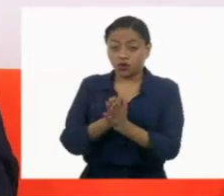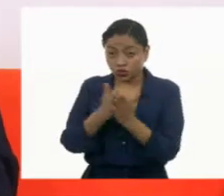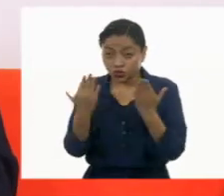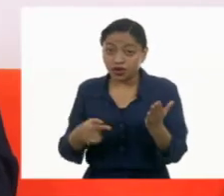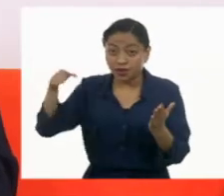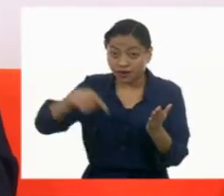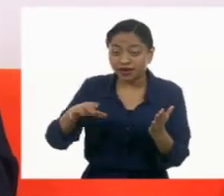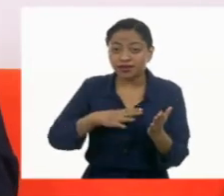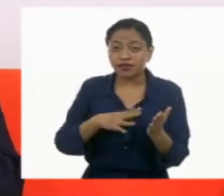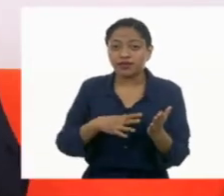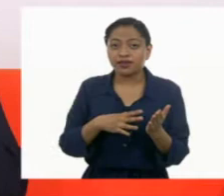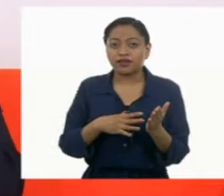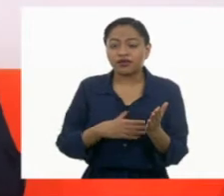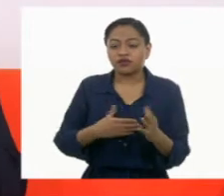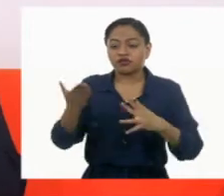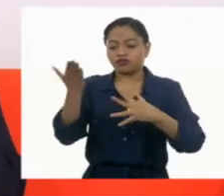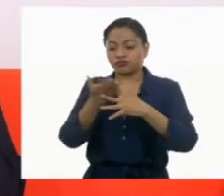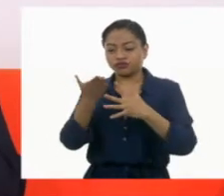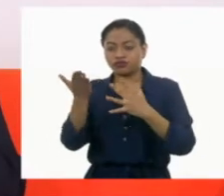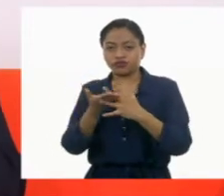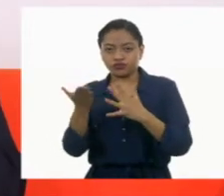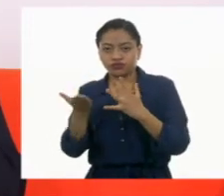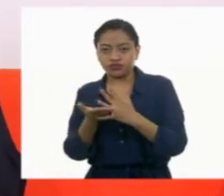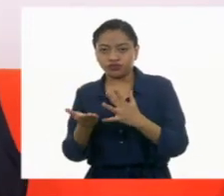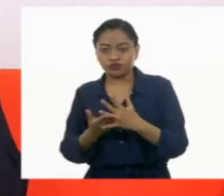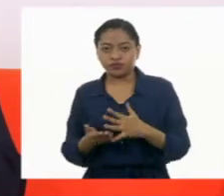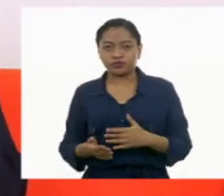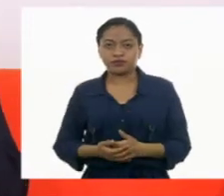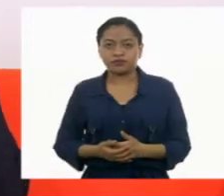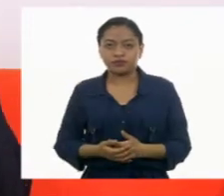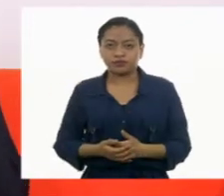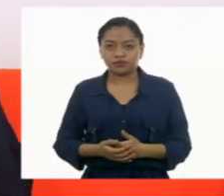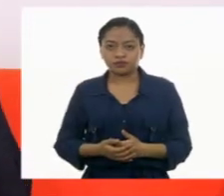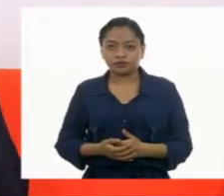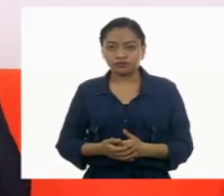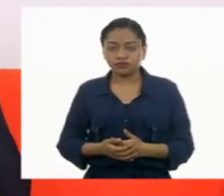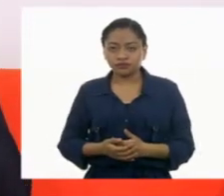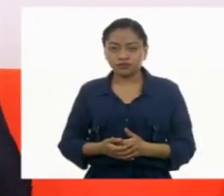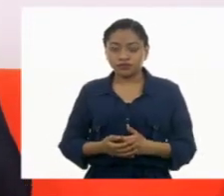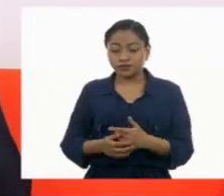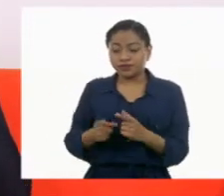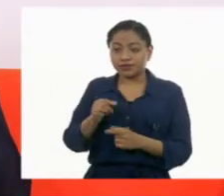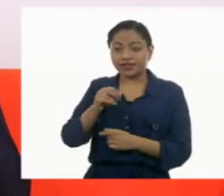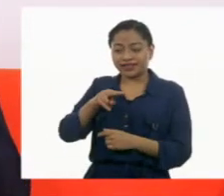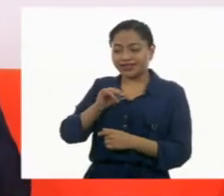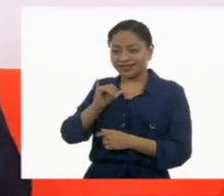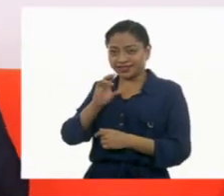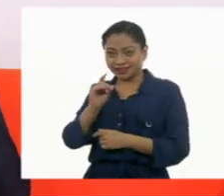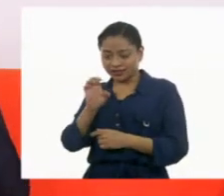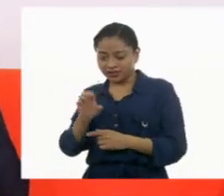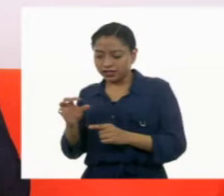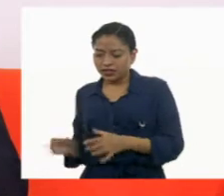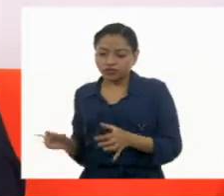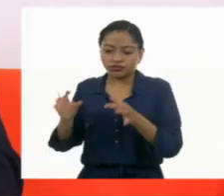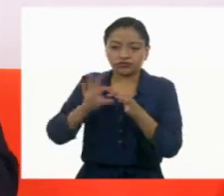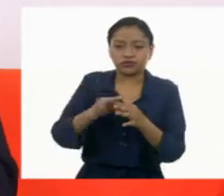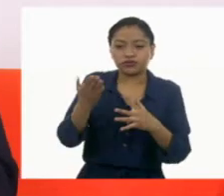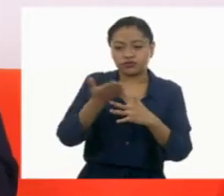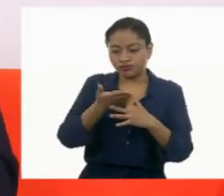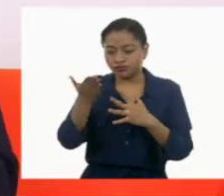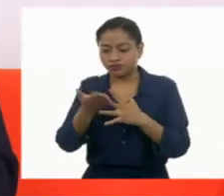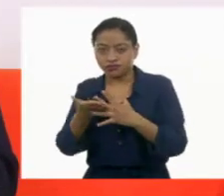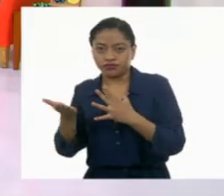que está dividido por volúmenes, entonces cada índice corresponde a ese volumen que estamos